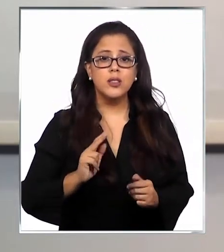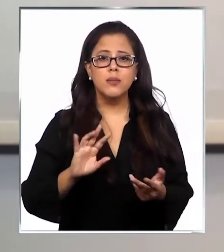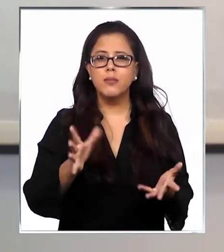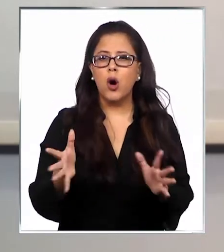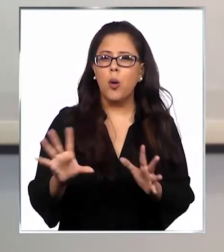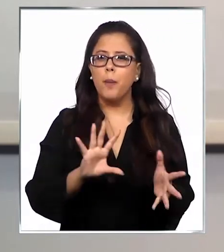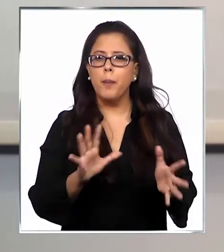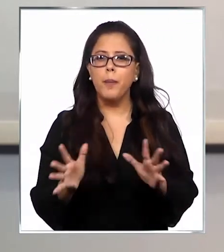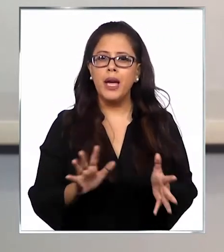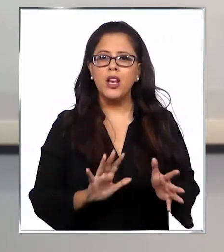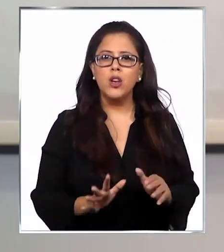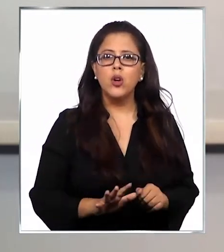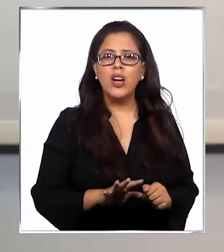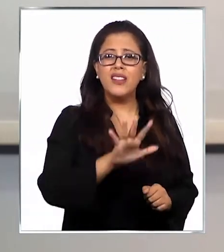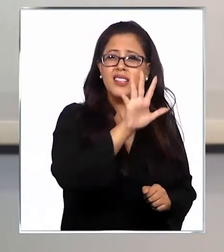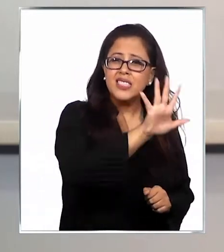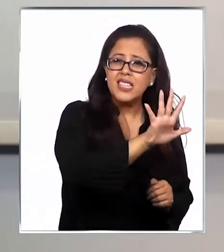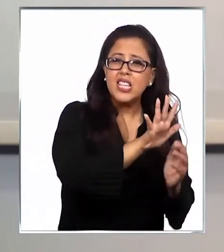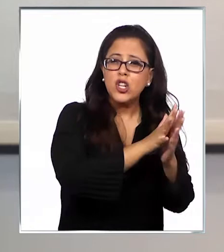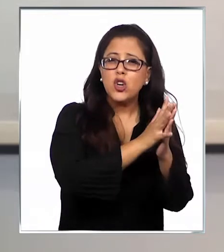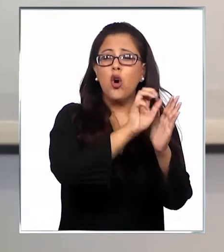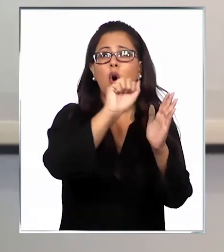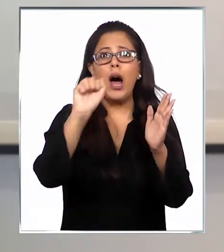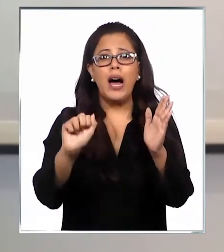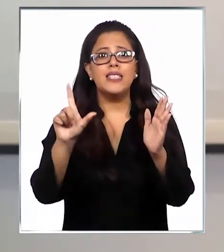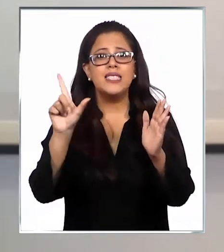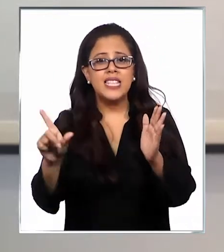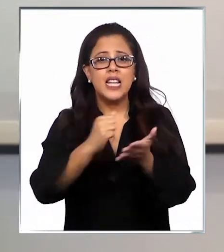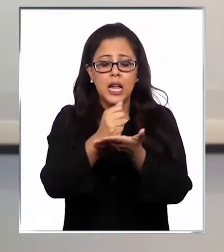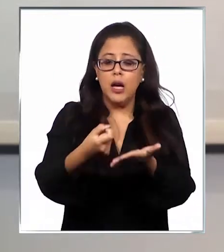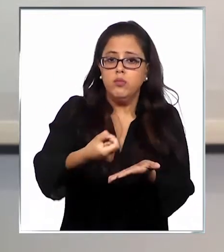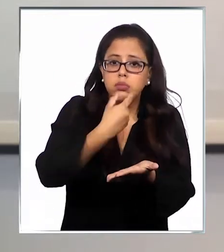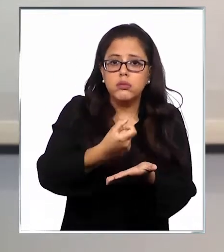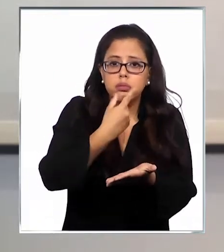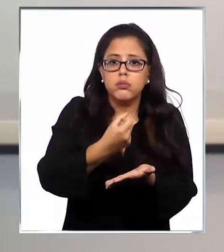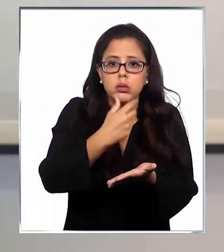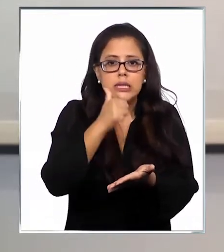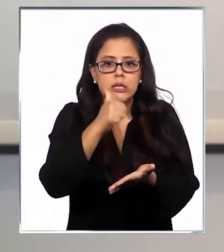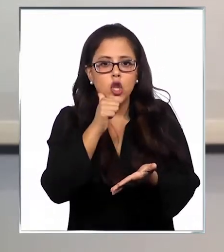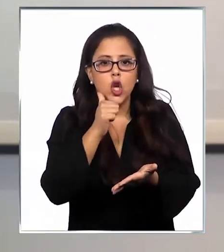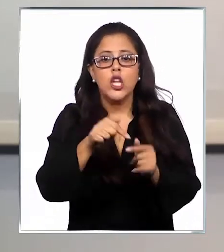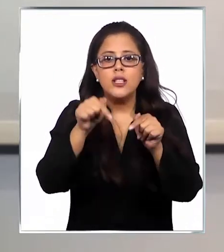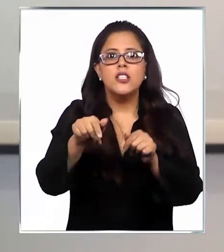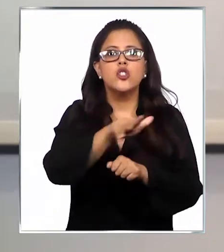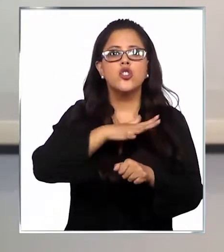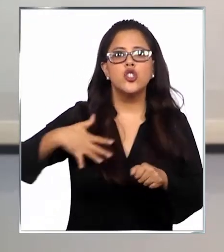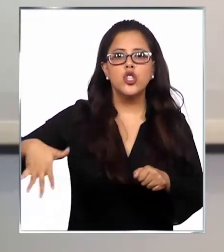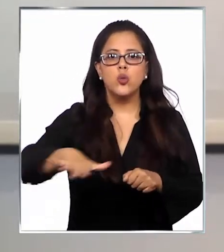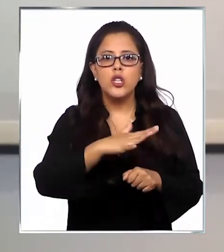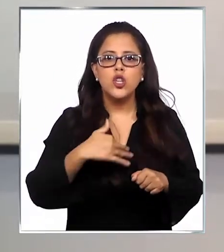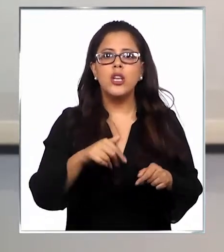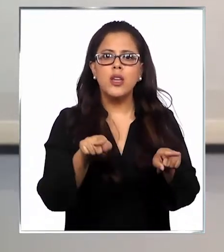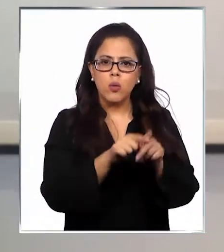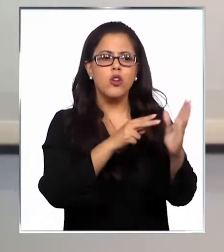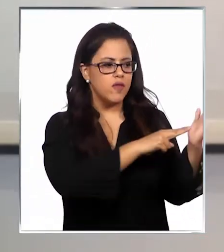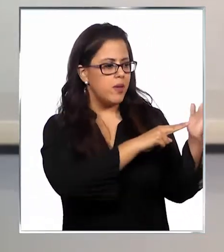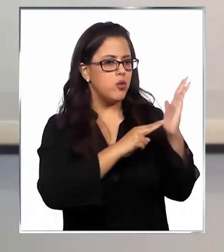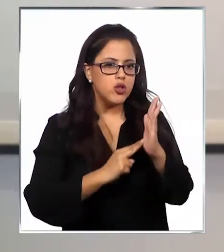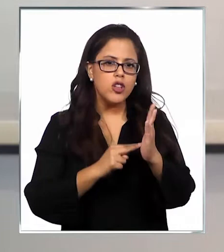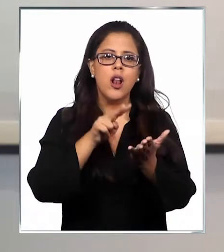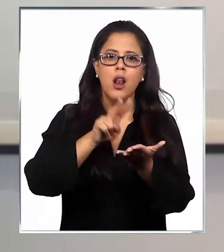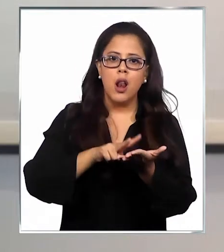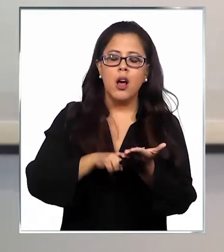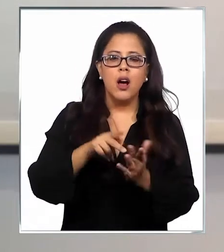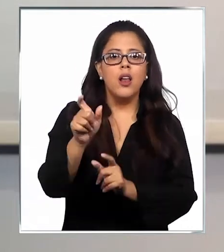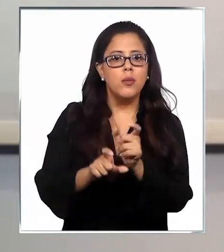entre 5 y 7 medicamentos en su globo. Entonces son situaciones que nos van perfilando cuál es la realidad de esta